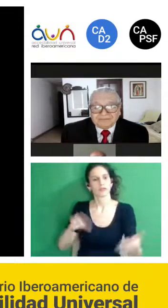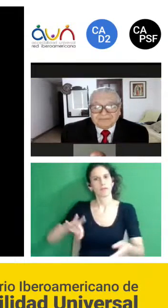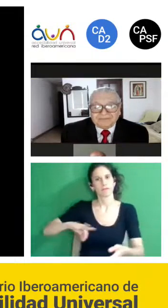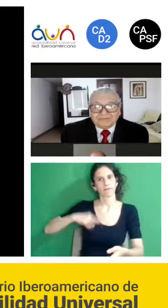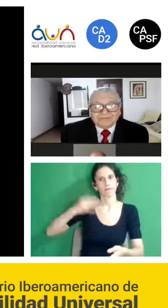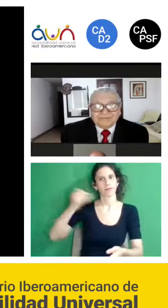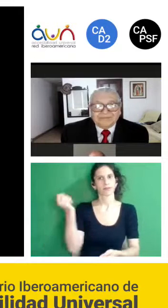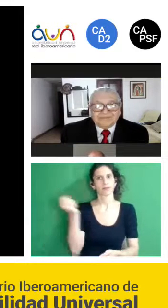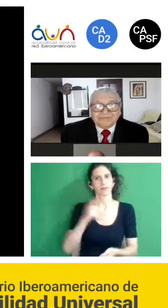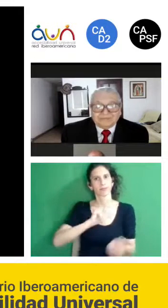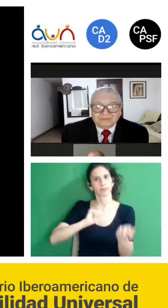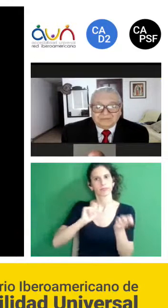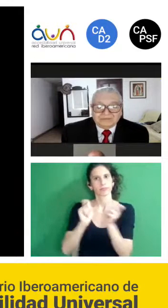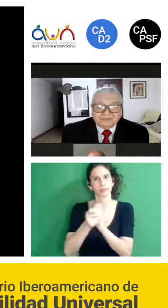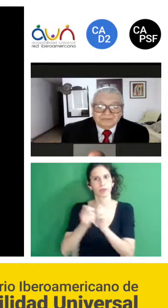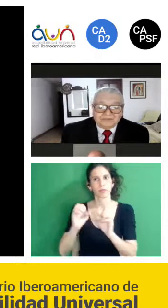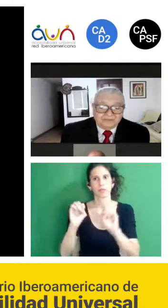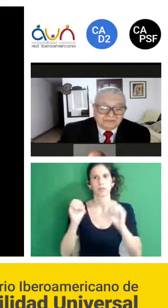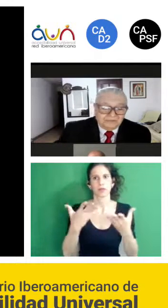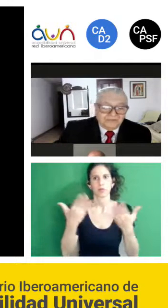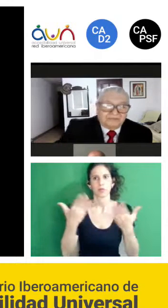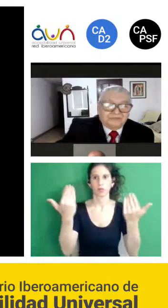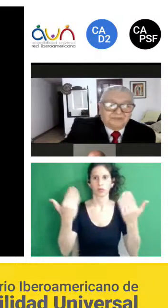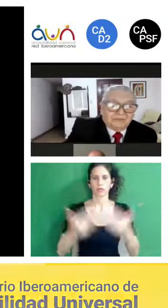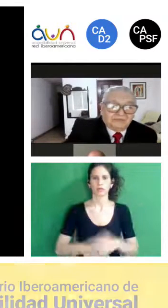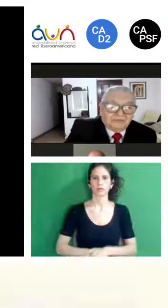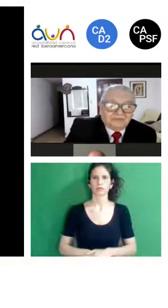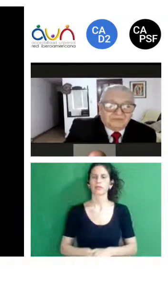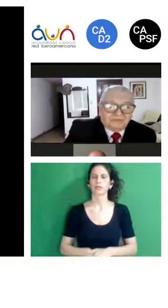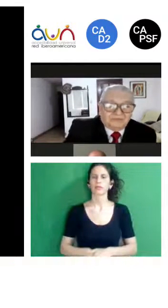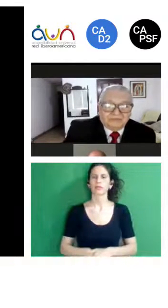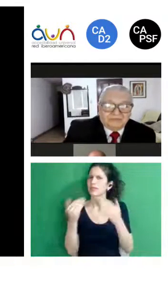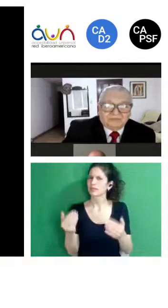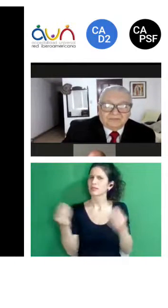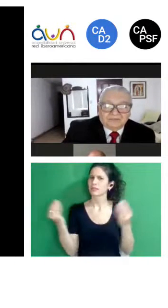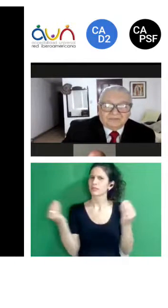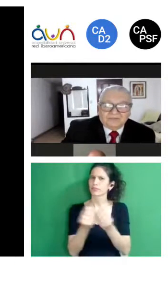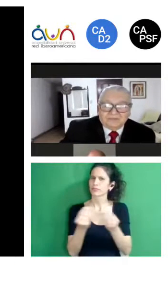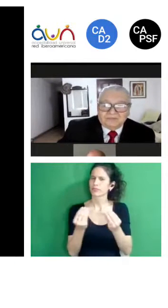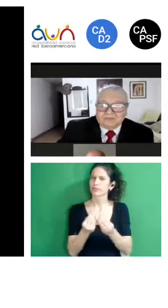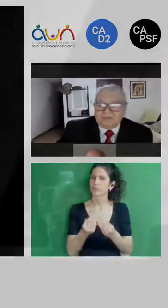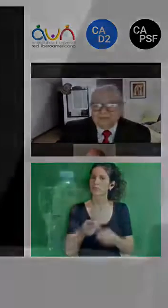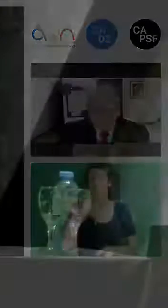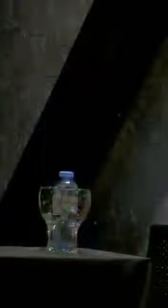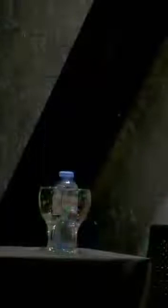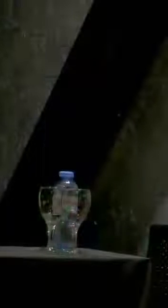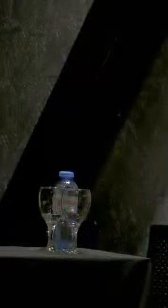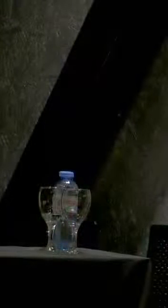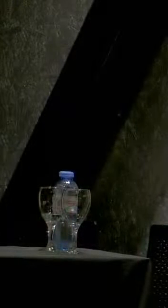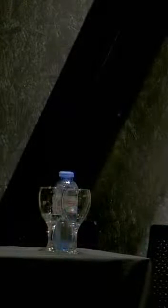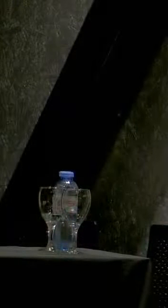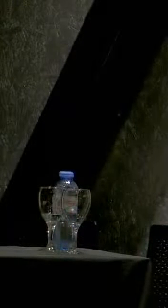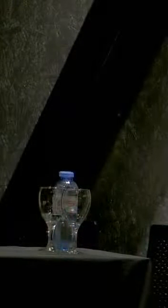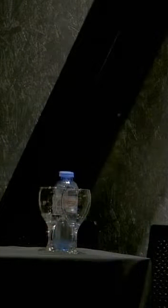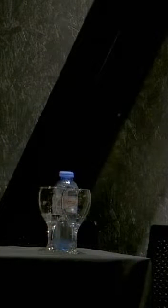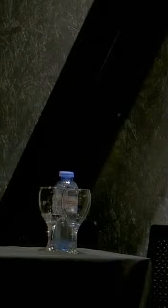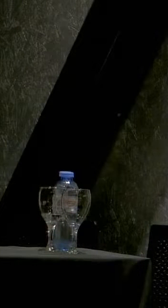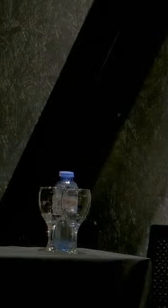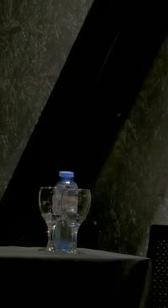Muchísimas gracias, Jaime. Muy interesante el planteo. La verdad que novedoso para lo que venimos hablando, muy pertinente para el día de